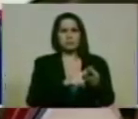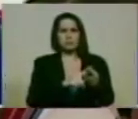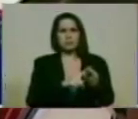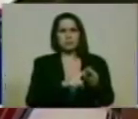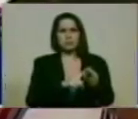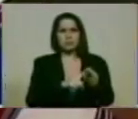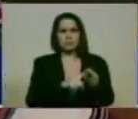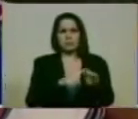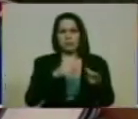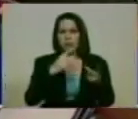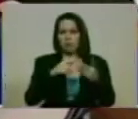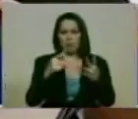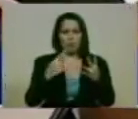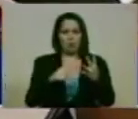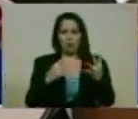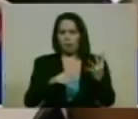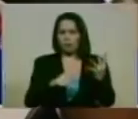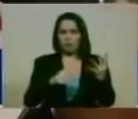quechua,